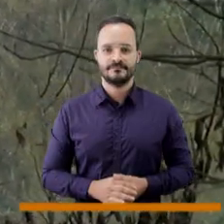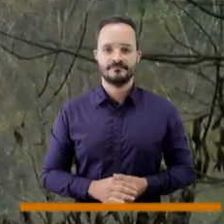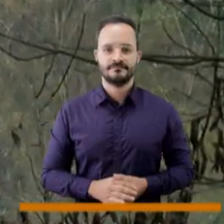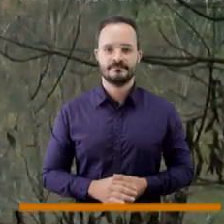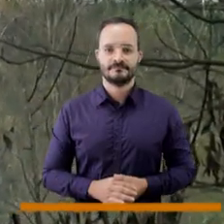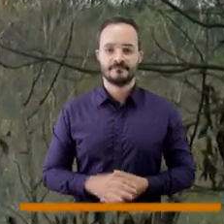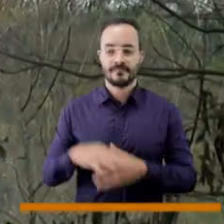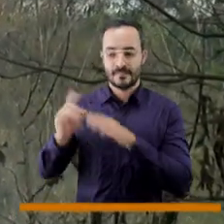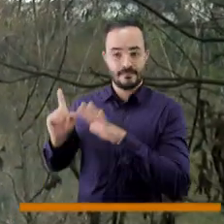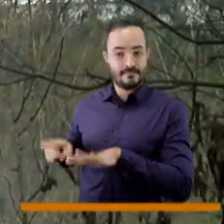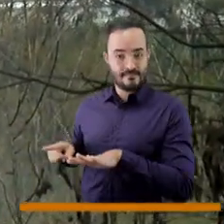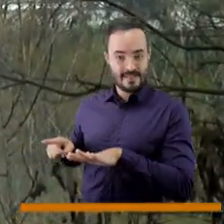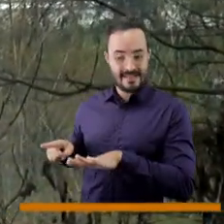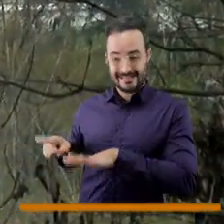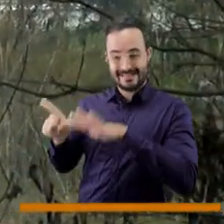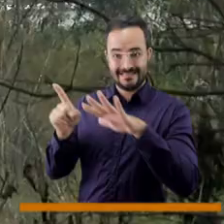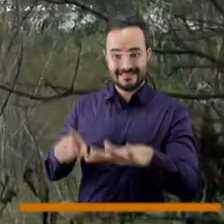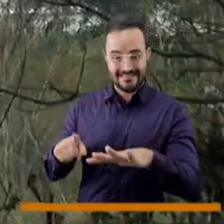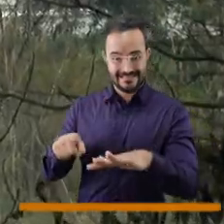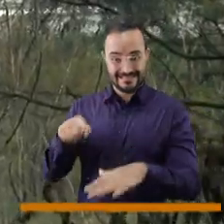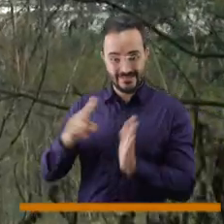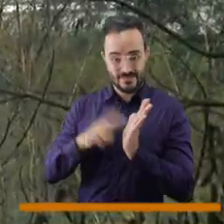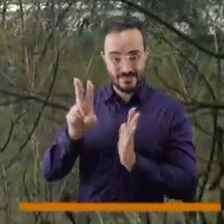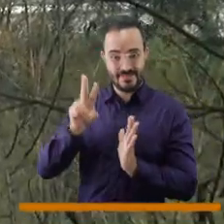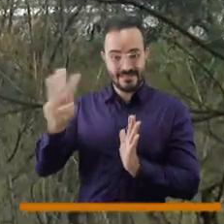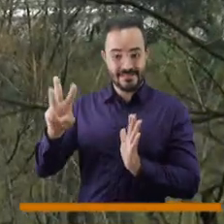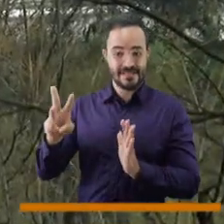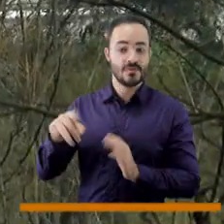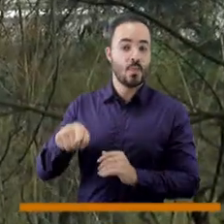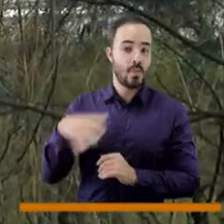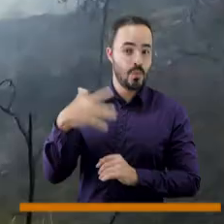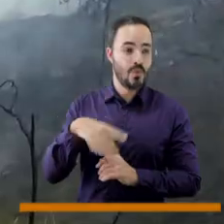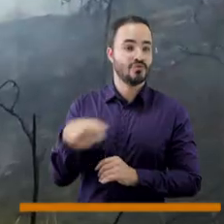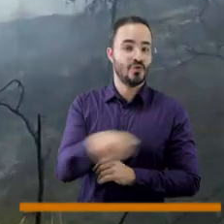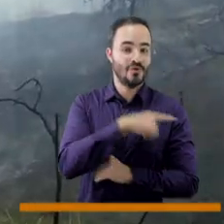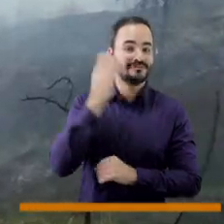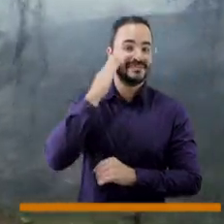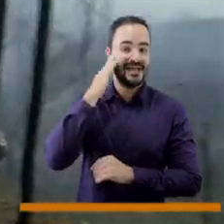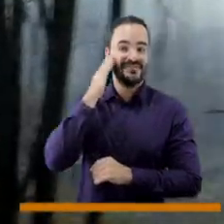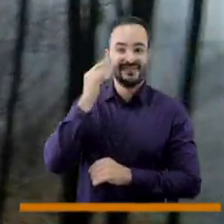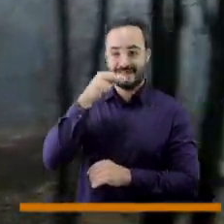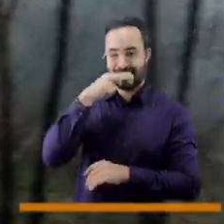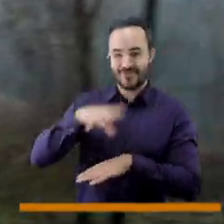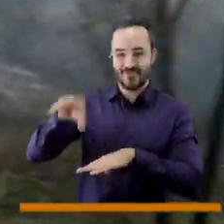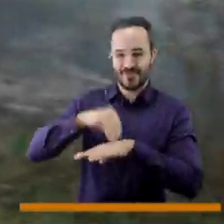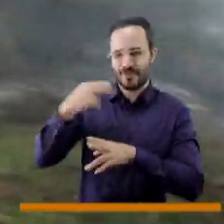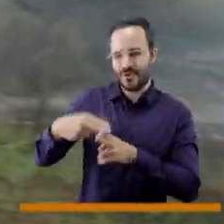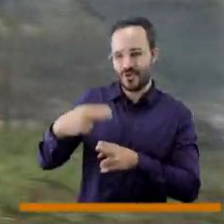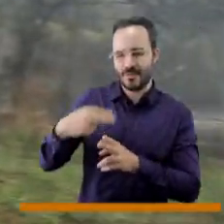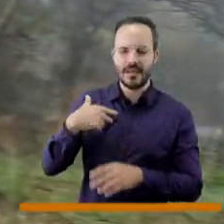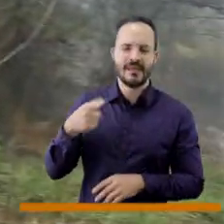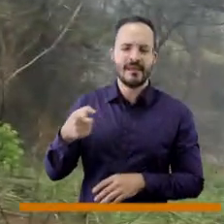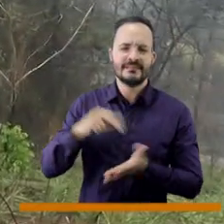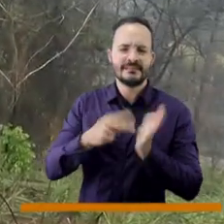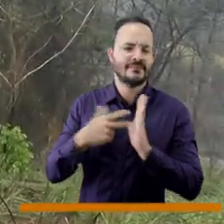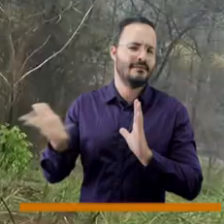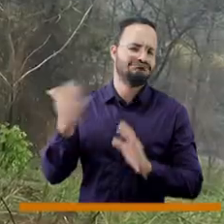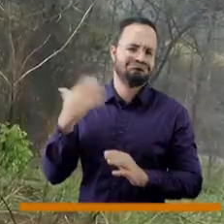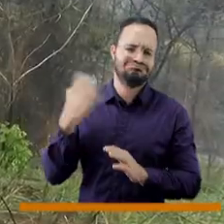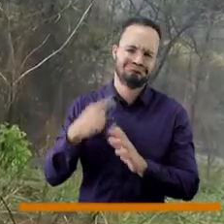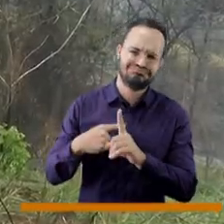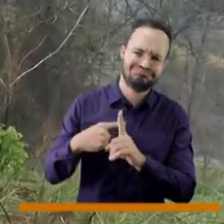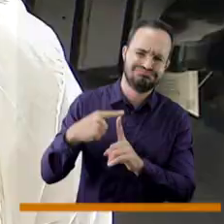En el segundo semestre del 2023 se espera un fuerte fenómeno del Niño que traerá días intensos de calor y probablemente